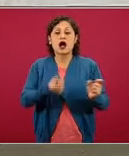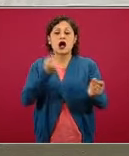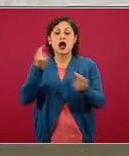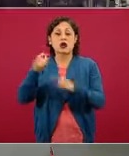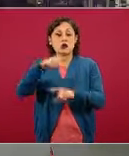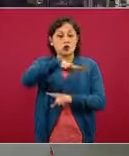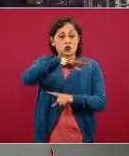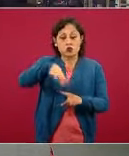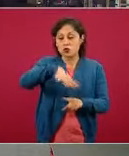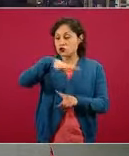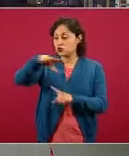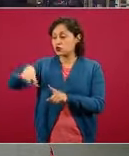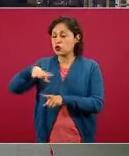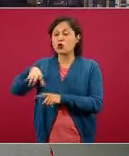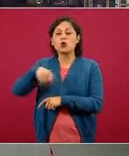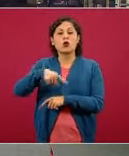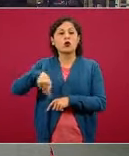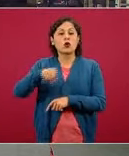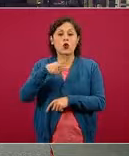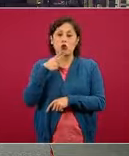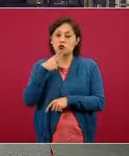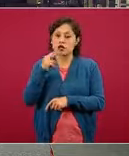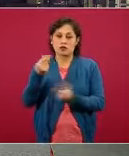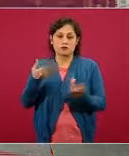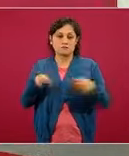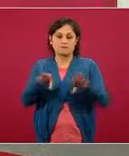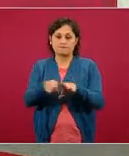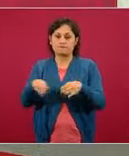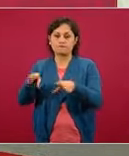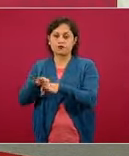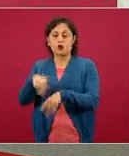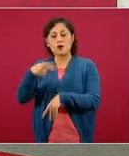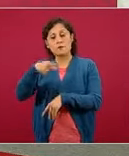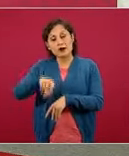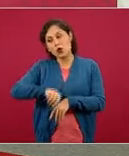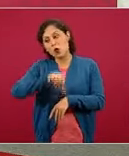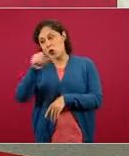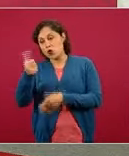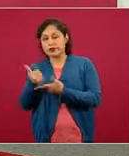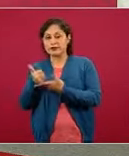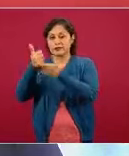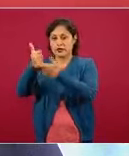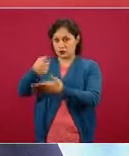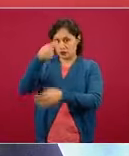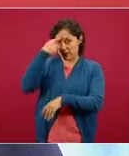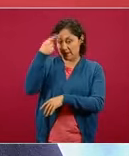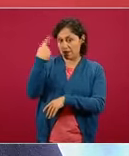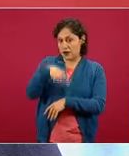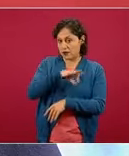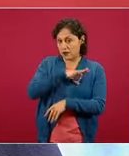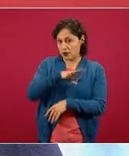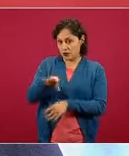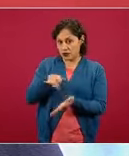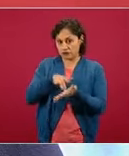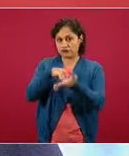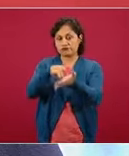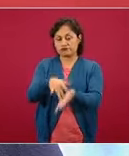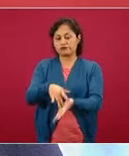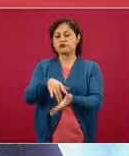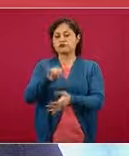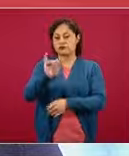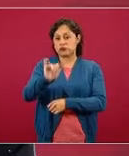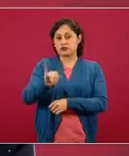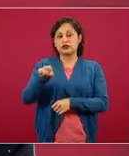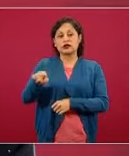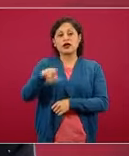ser utilizadas, pero entonces abriendo otras complementarias para poder llevar a cabo. Pero sí, efectivamente, aquellas unidades que en su